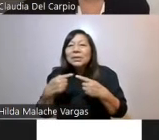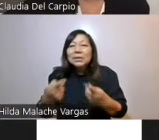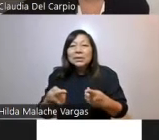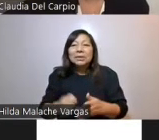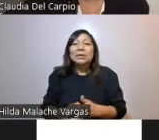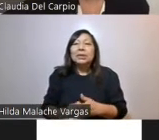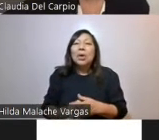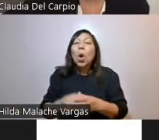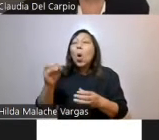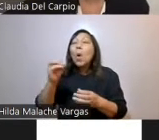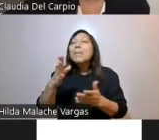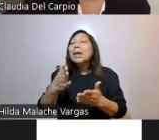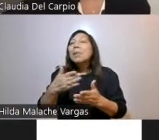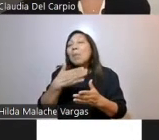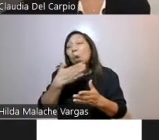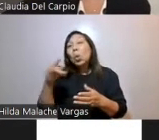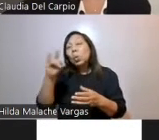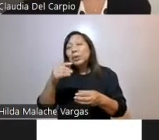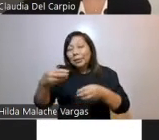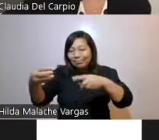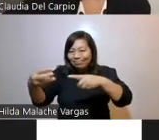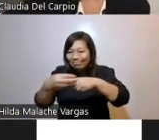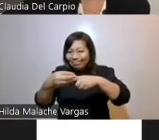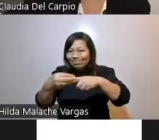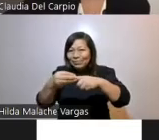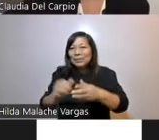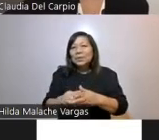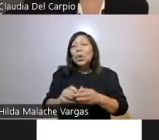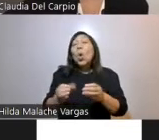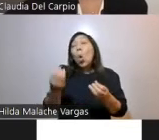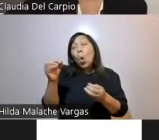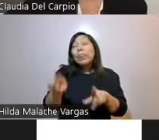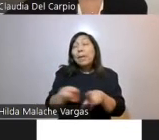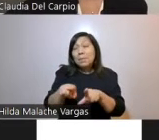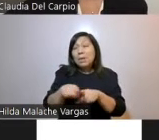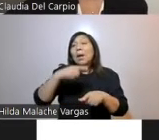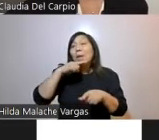condón o preservativo masculino, o el preservativo femenino,